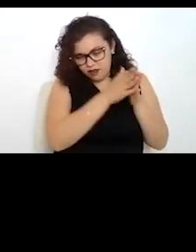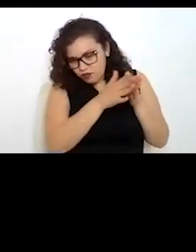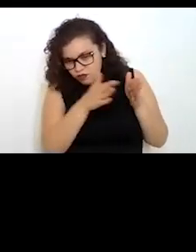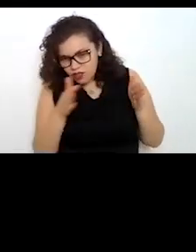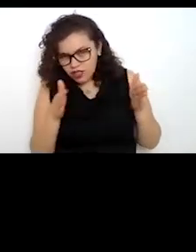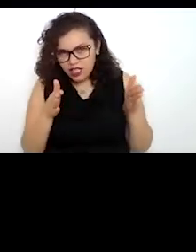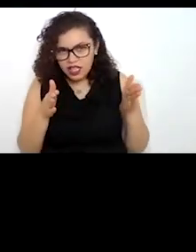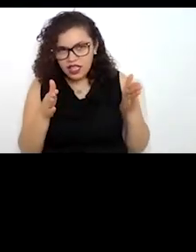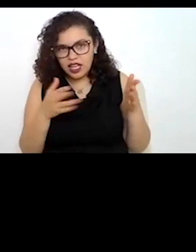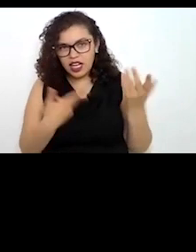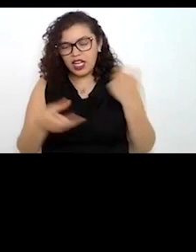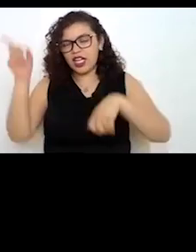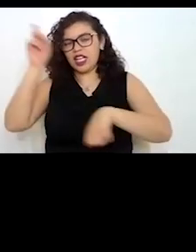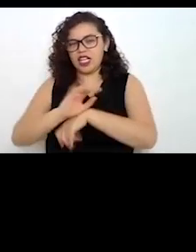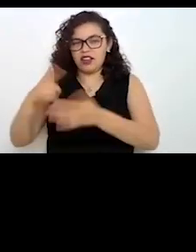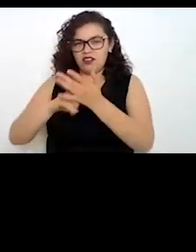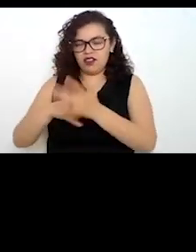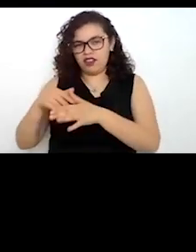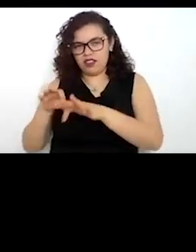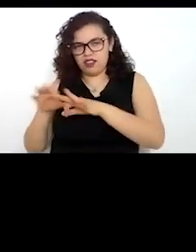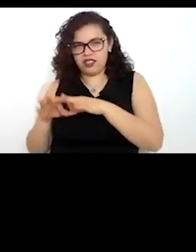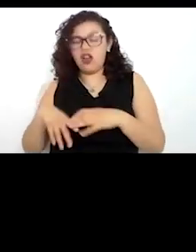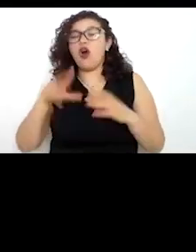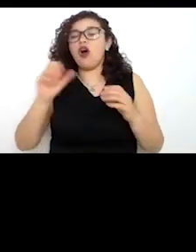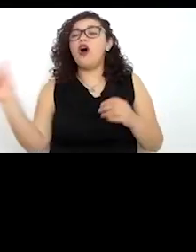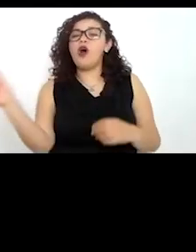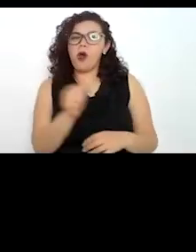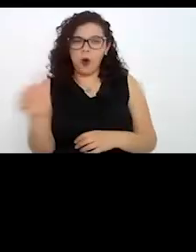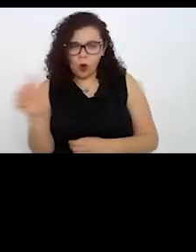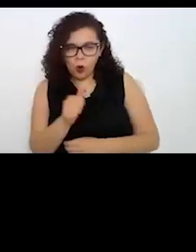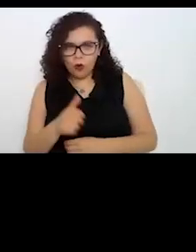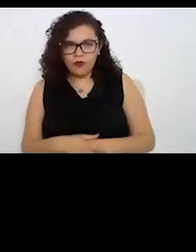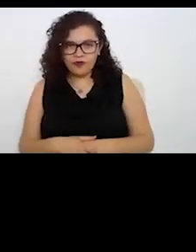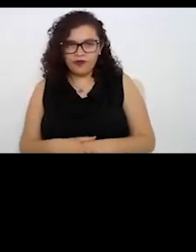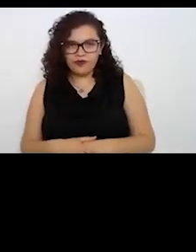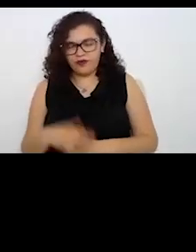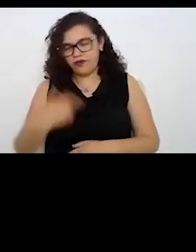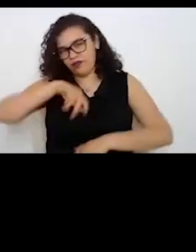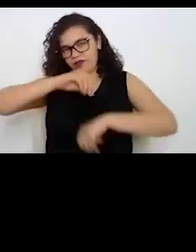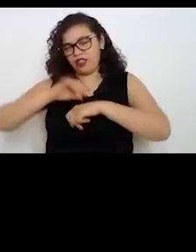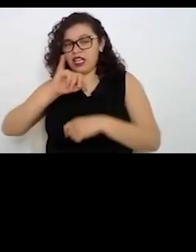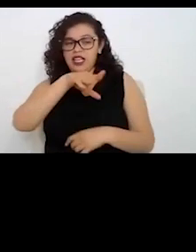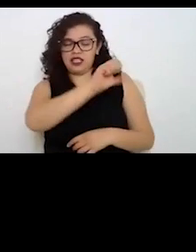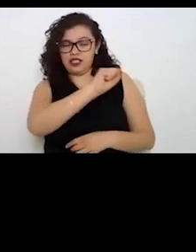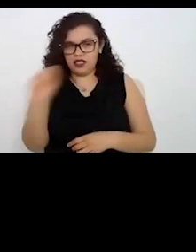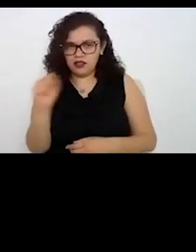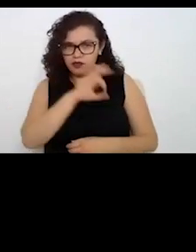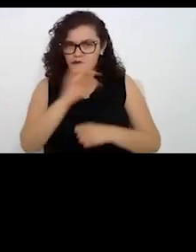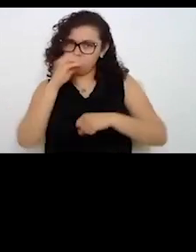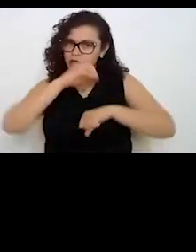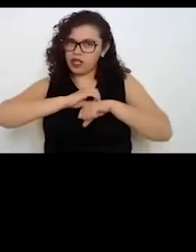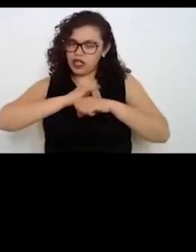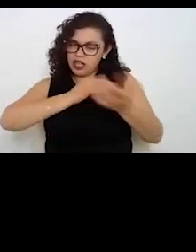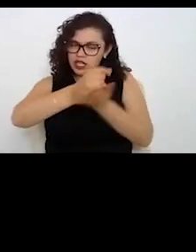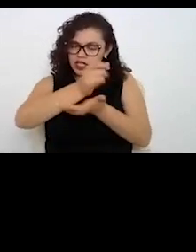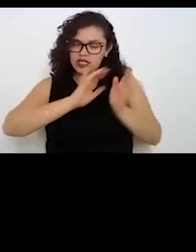en día y horario hábil o incluso en trayecto. Podemos llegarlo a intuir, sin embargo, el IMSS es la única persona que tiene la